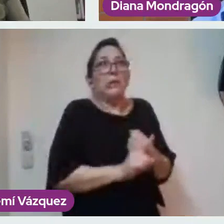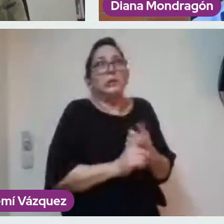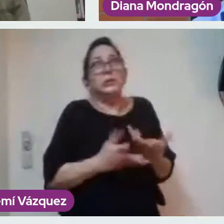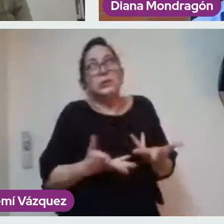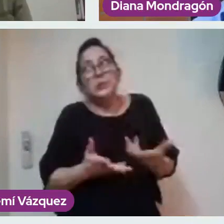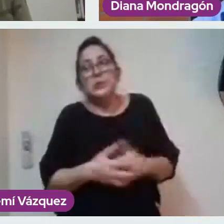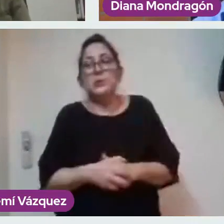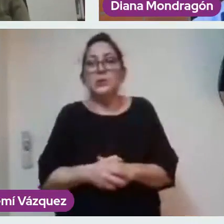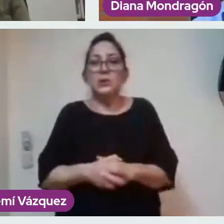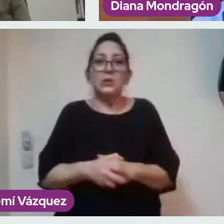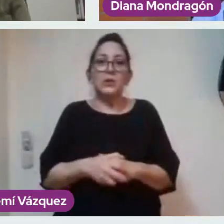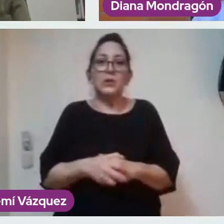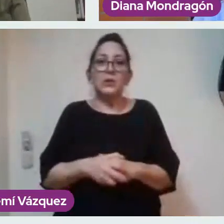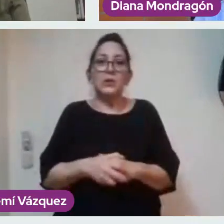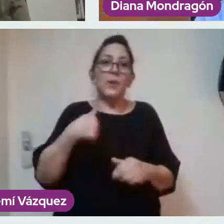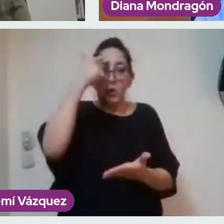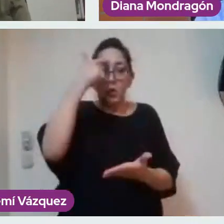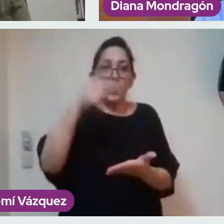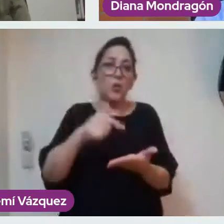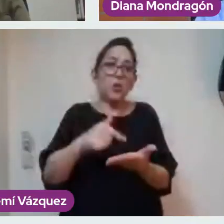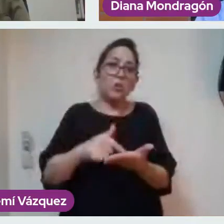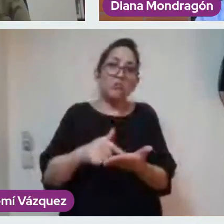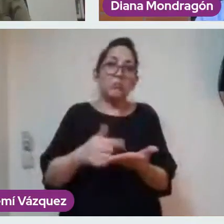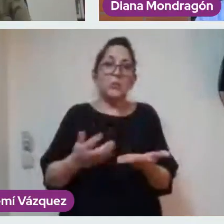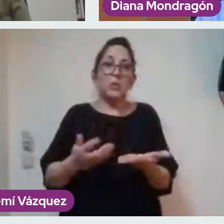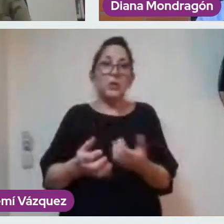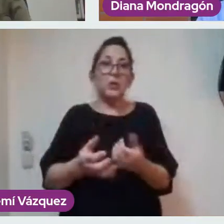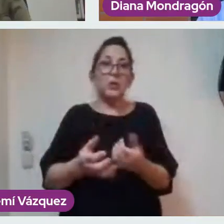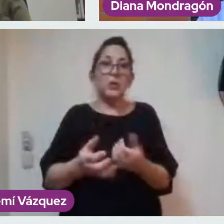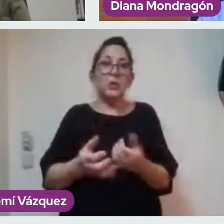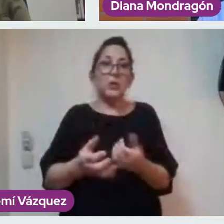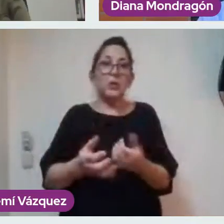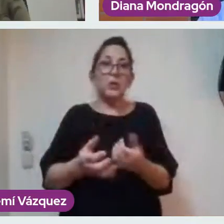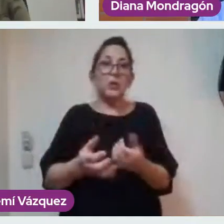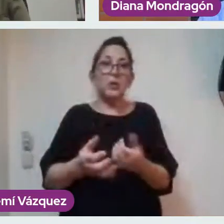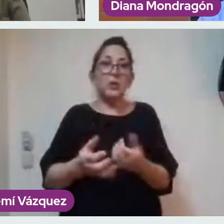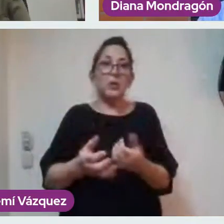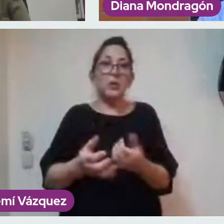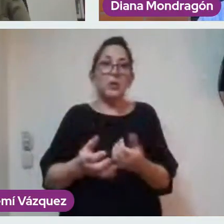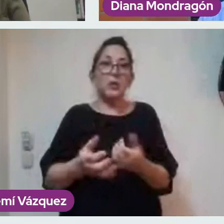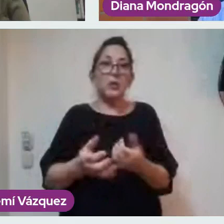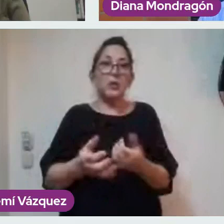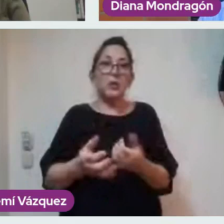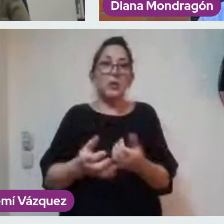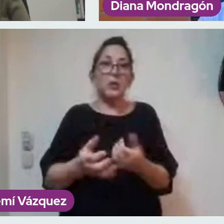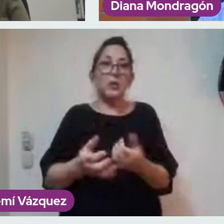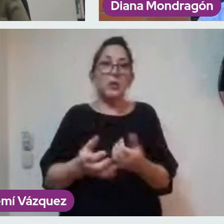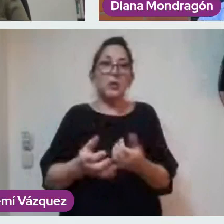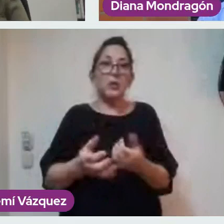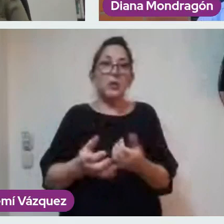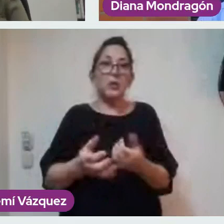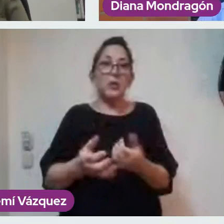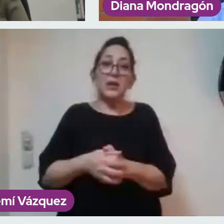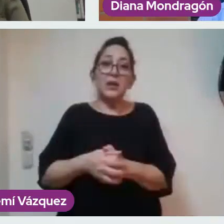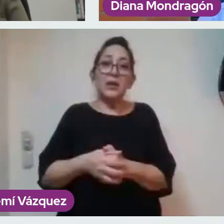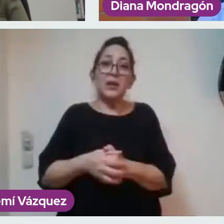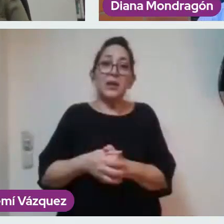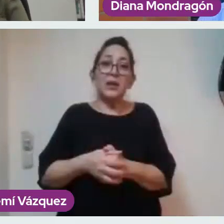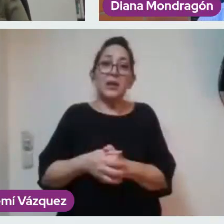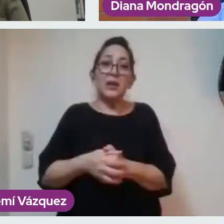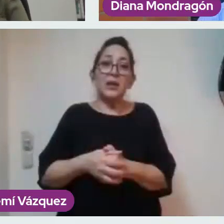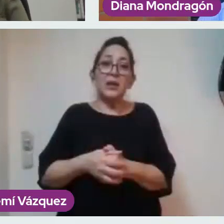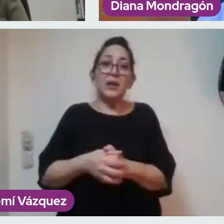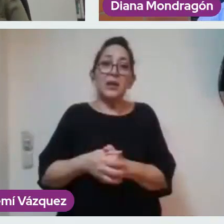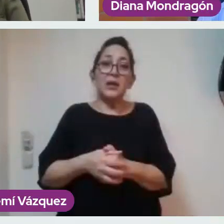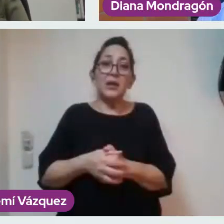pues sí creo que pues el compromiso, y retomando, el compromiso es mutuo. Si realmente,